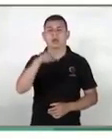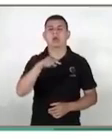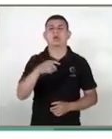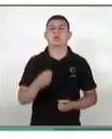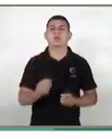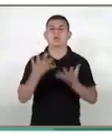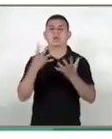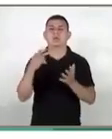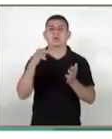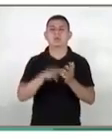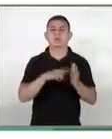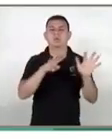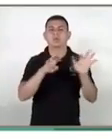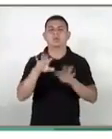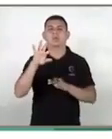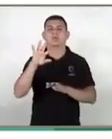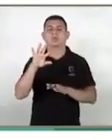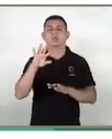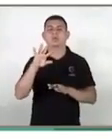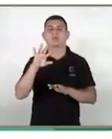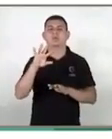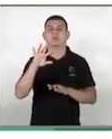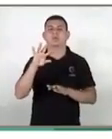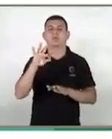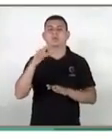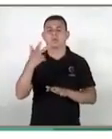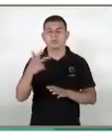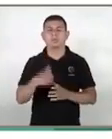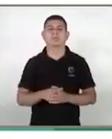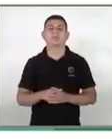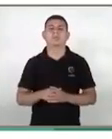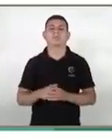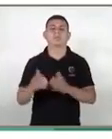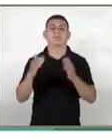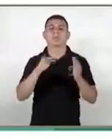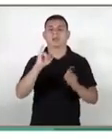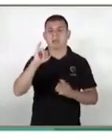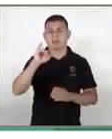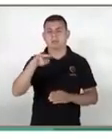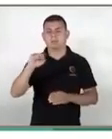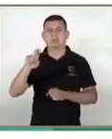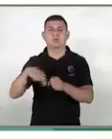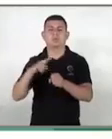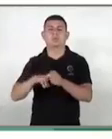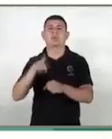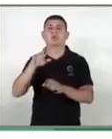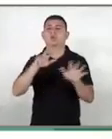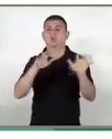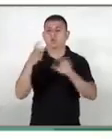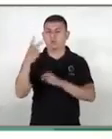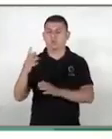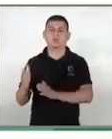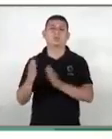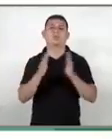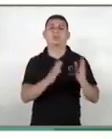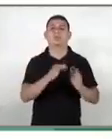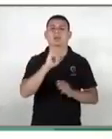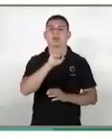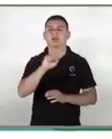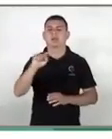reportamos 2.948 casos, en el IMSS régimen ordinario 802, en el